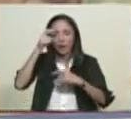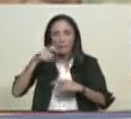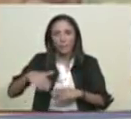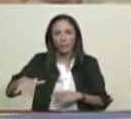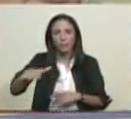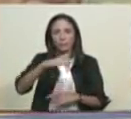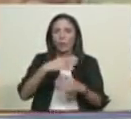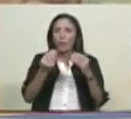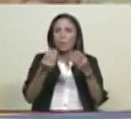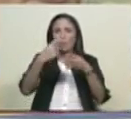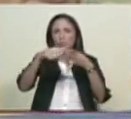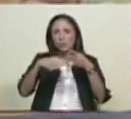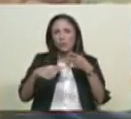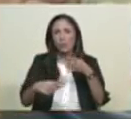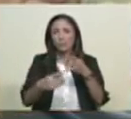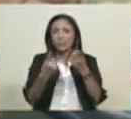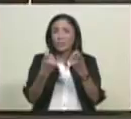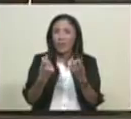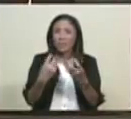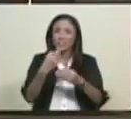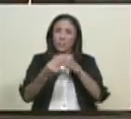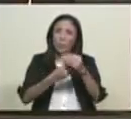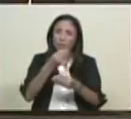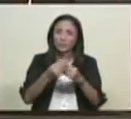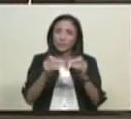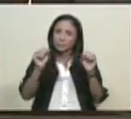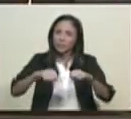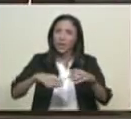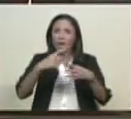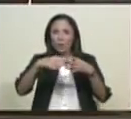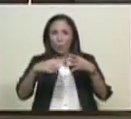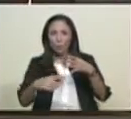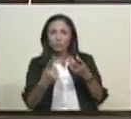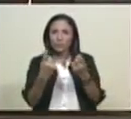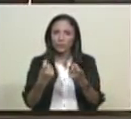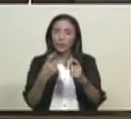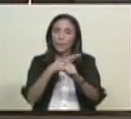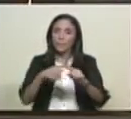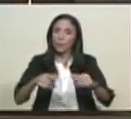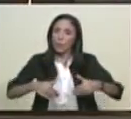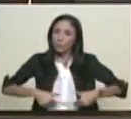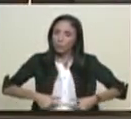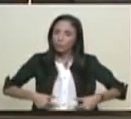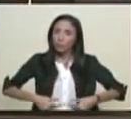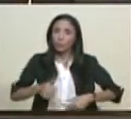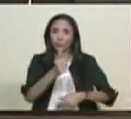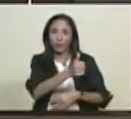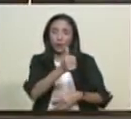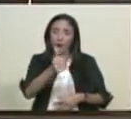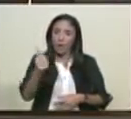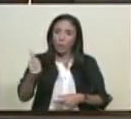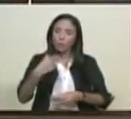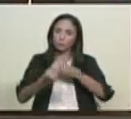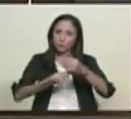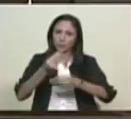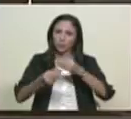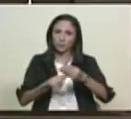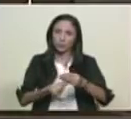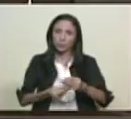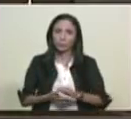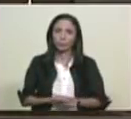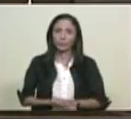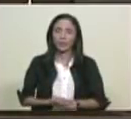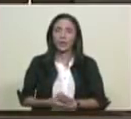Tantas cosas que faltan por hacer, pero hay que ver el esfuerzo inmenso que hemos hecho. El